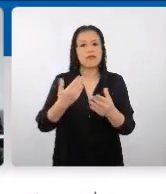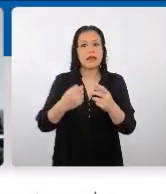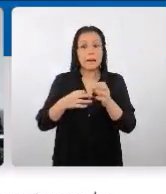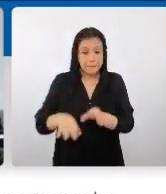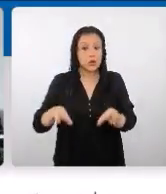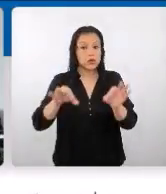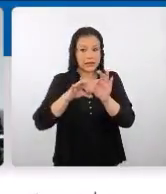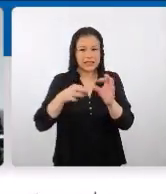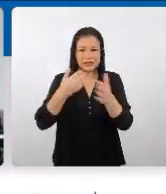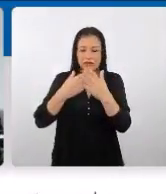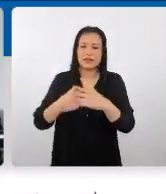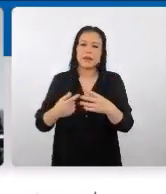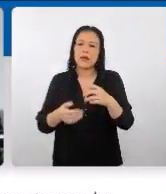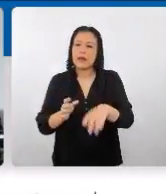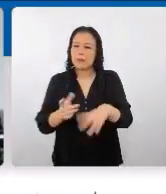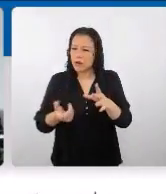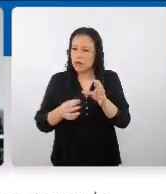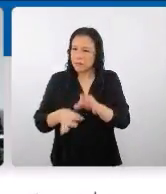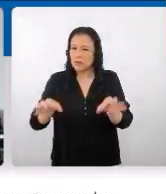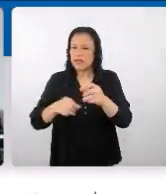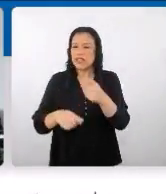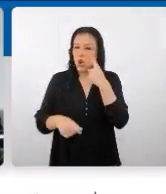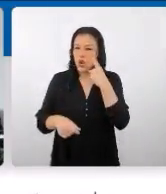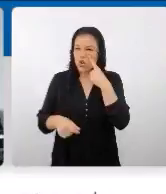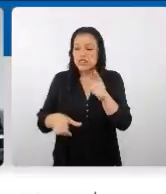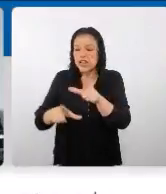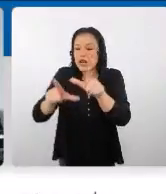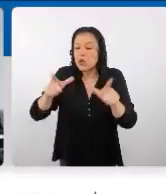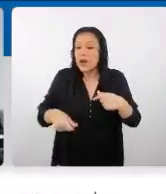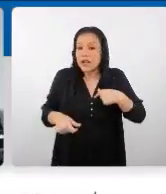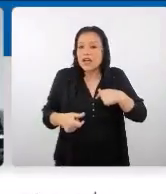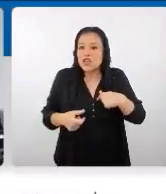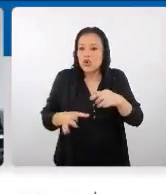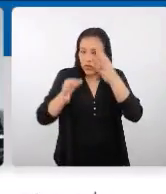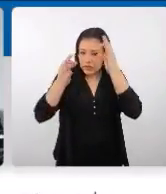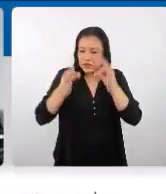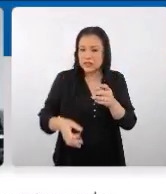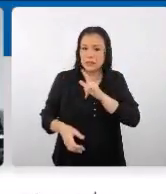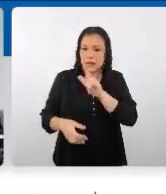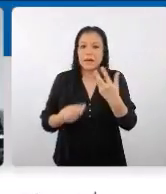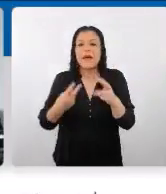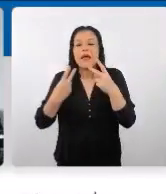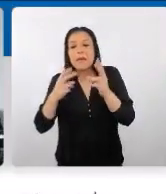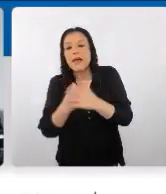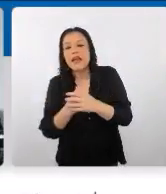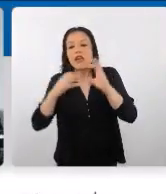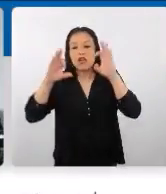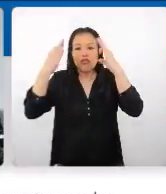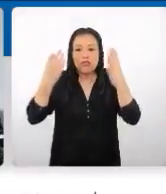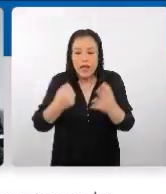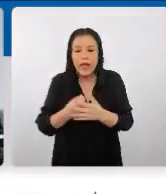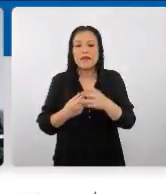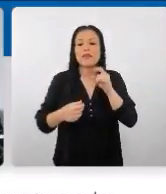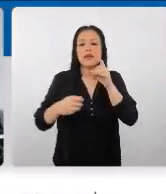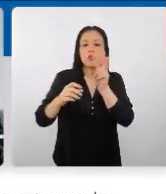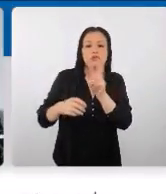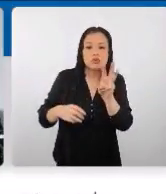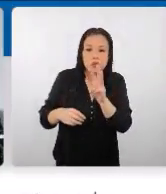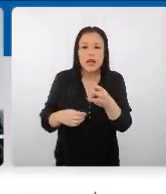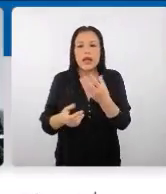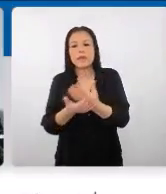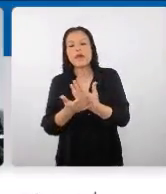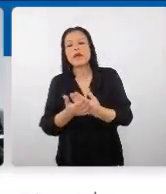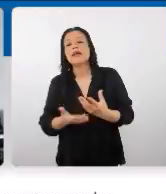sobre todo conocer sobre el destino. Esto lo necesitan ver en el fanpage, en las páginas